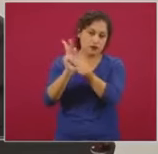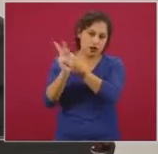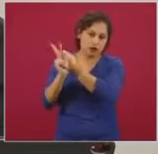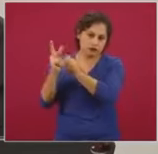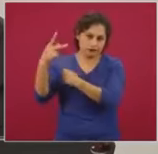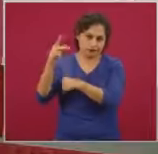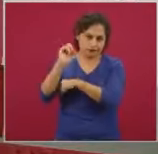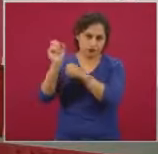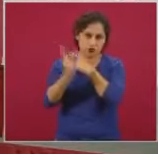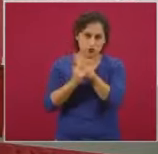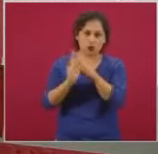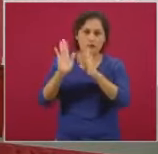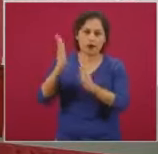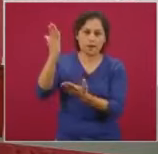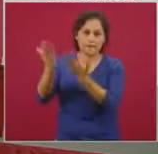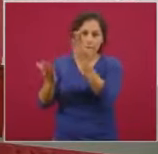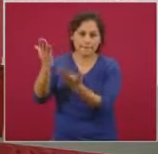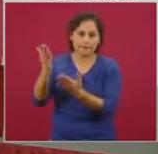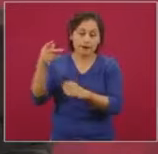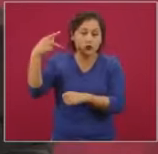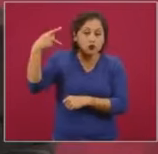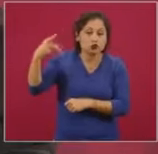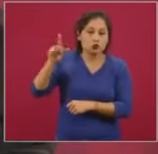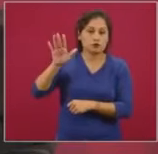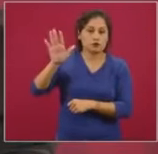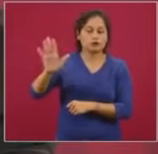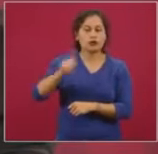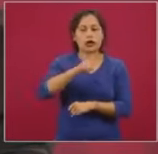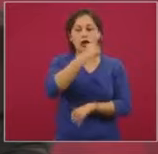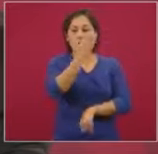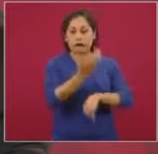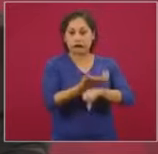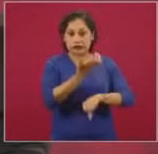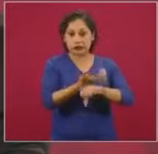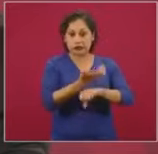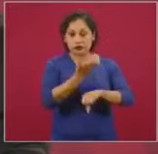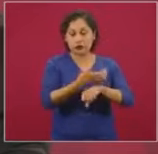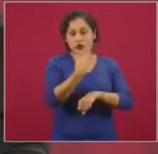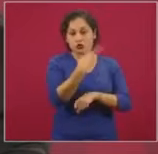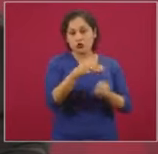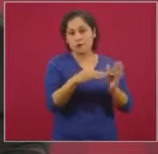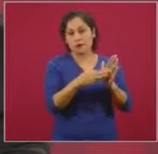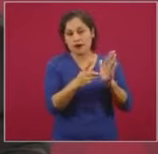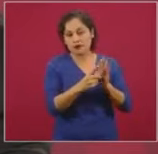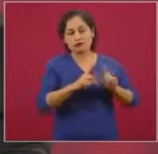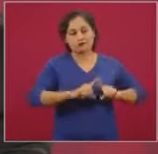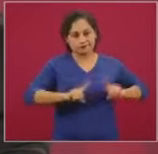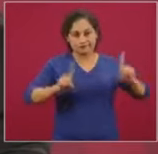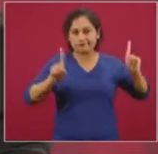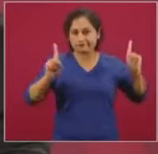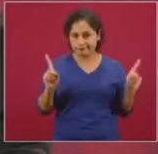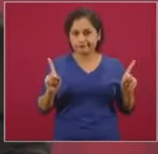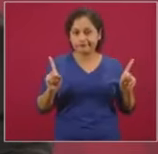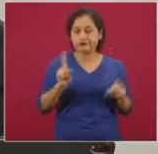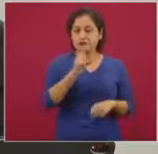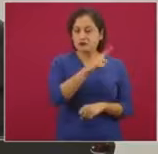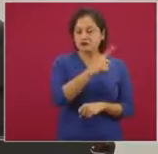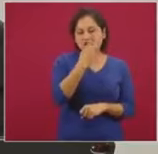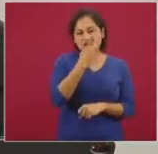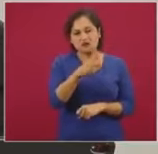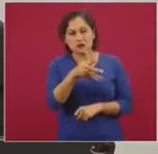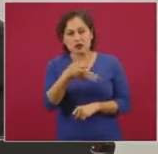y mucho más que eso no tienen. La estimación en Estados Unidos, pero también tiene una metodología distinta, más o menos están estimando